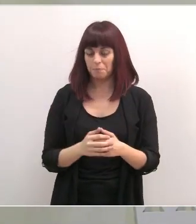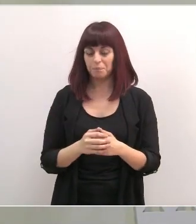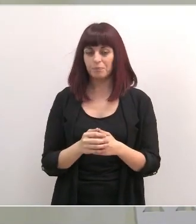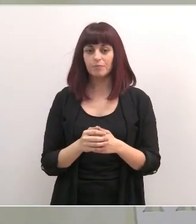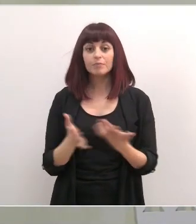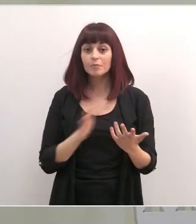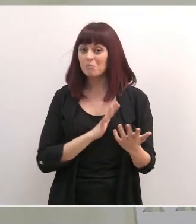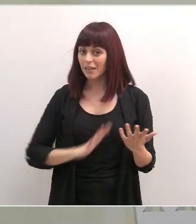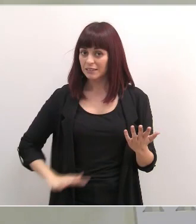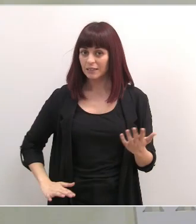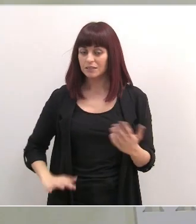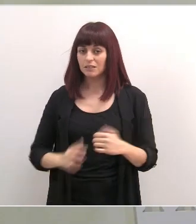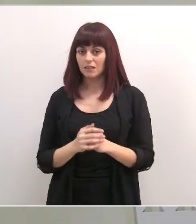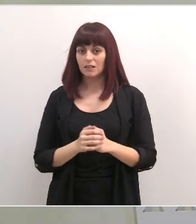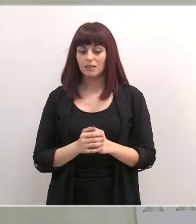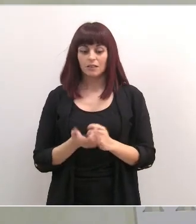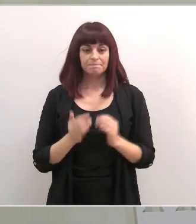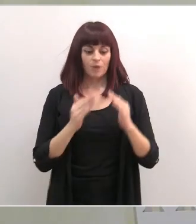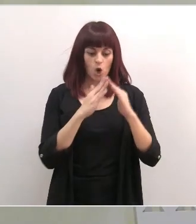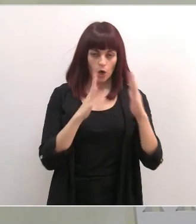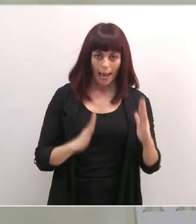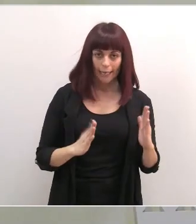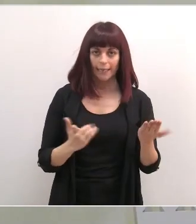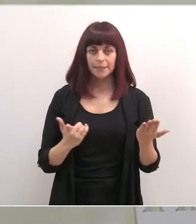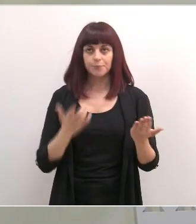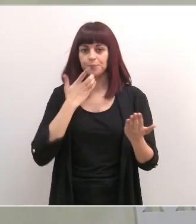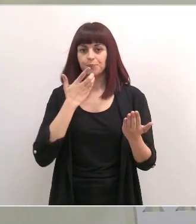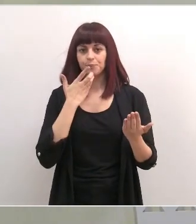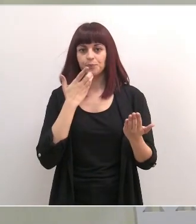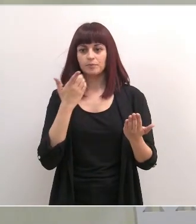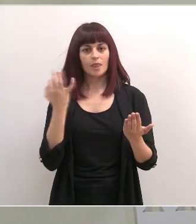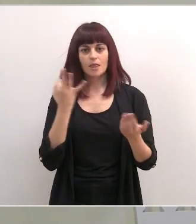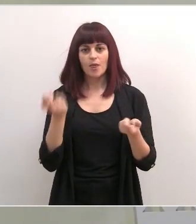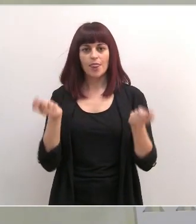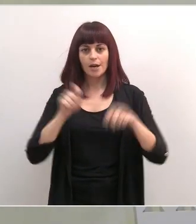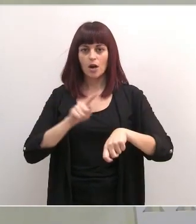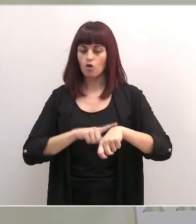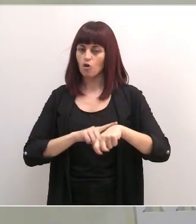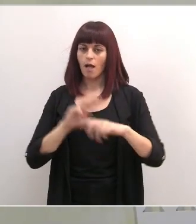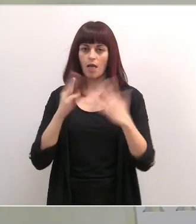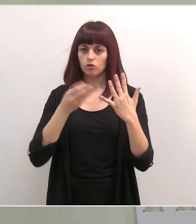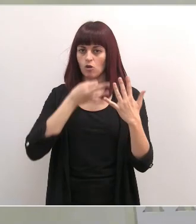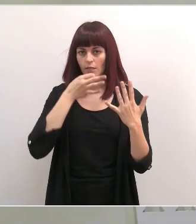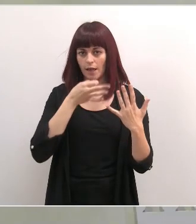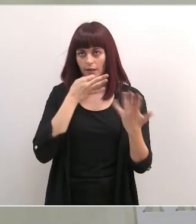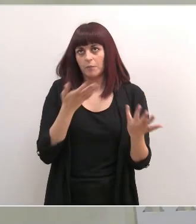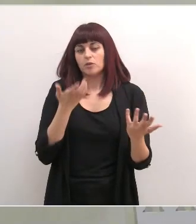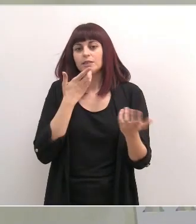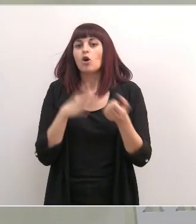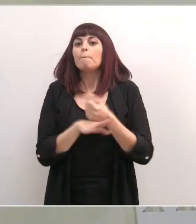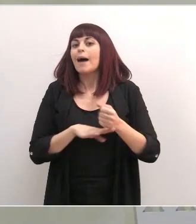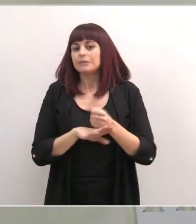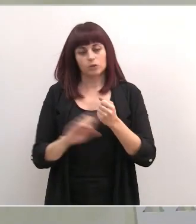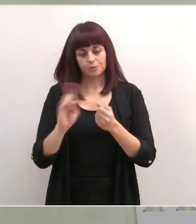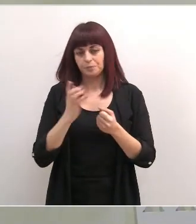actual. Mientras tanto, pues todos los locales, incluidos los que ha comentado, pues deben de cerrarse a las 20 horas, salvo los esenciales, como hemos